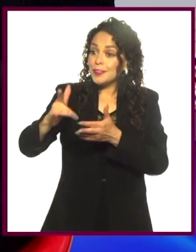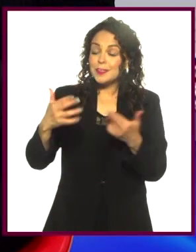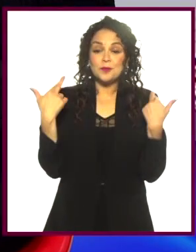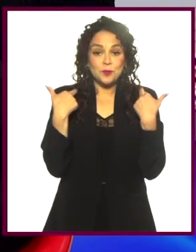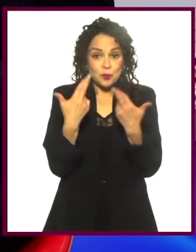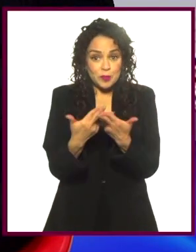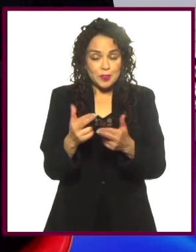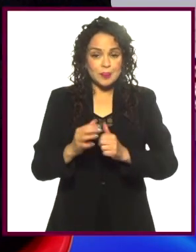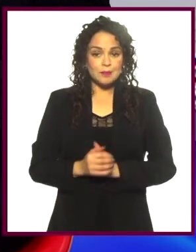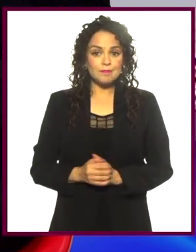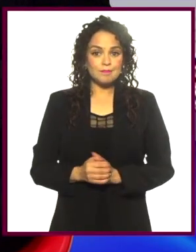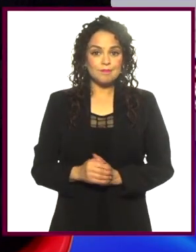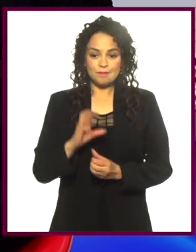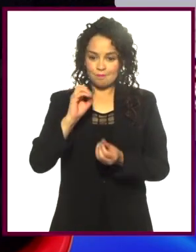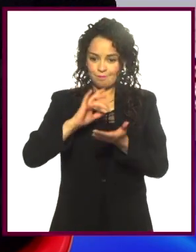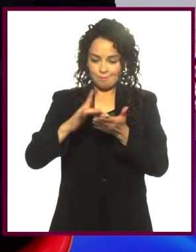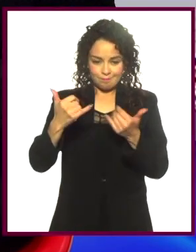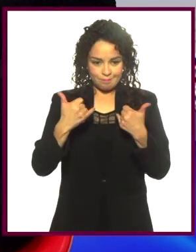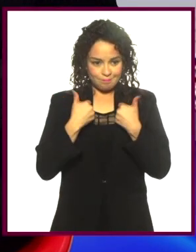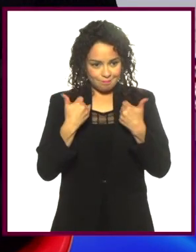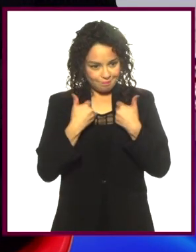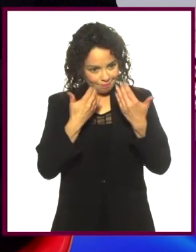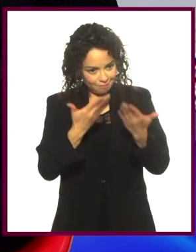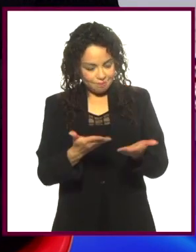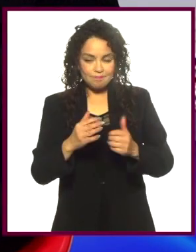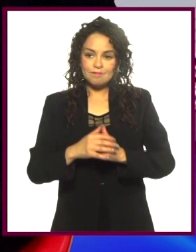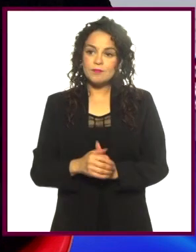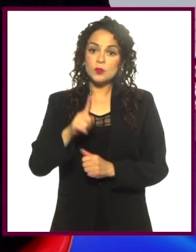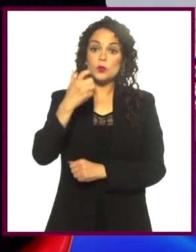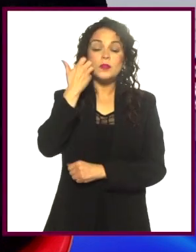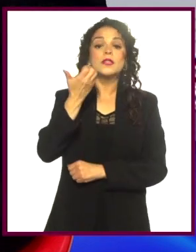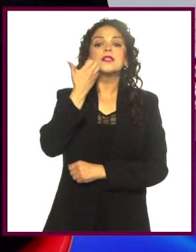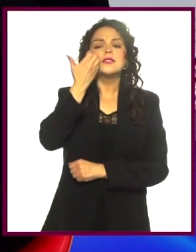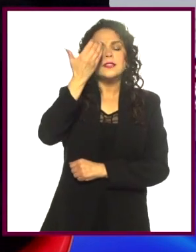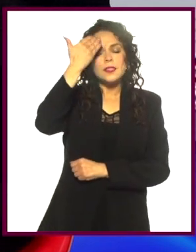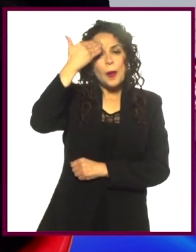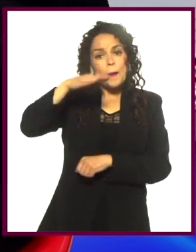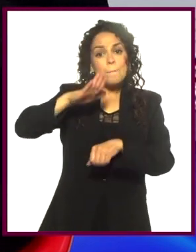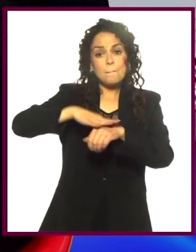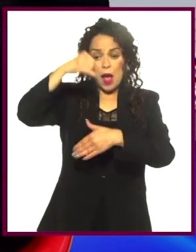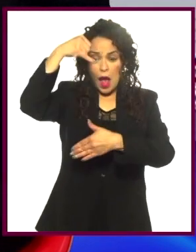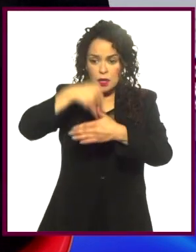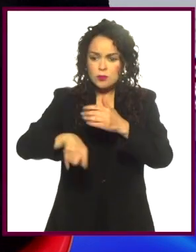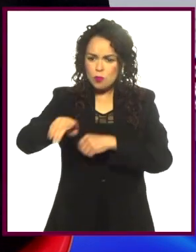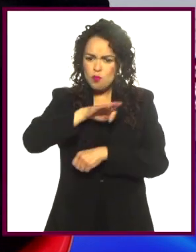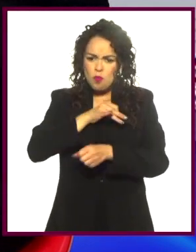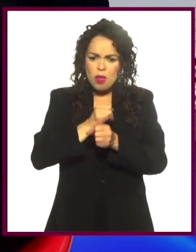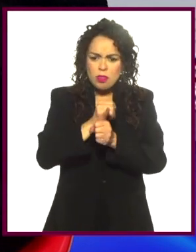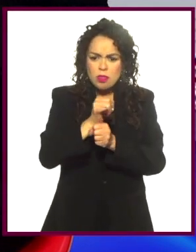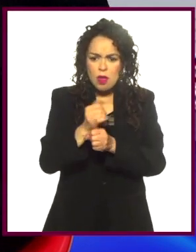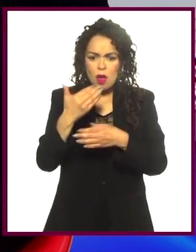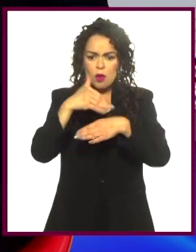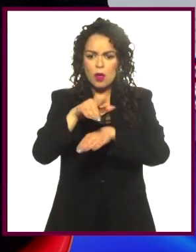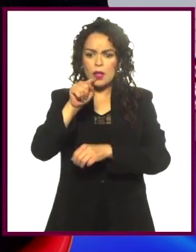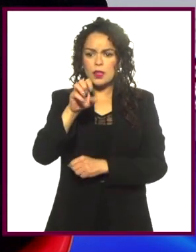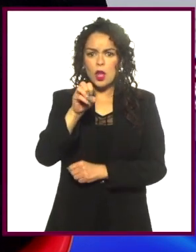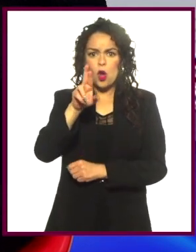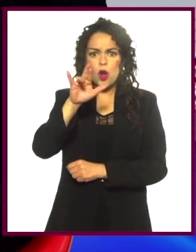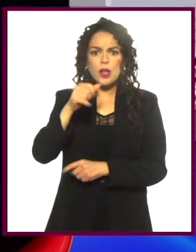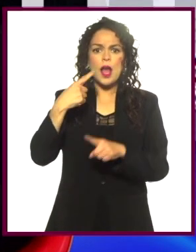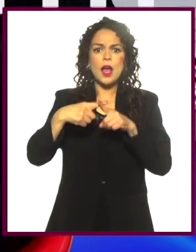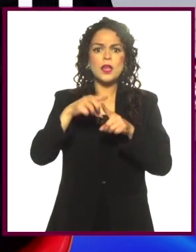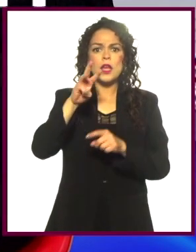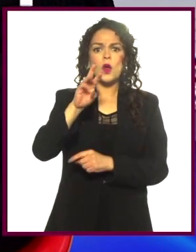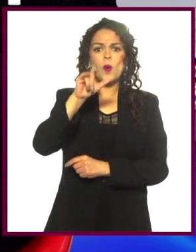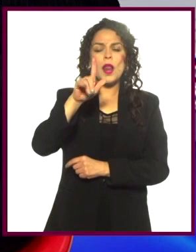profesor. Muchas gracias, jovencito. Y si quieren saber más, también podrían investigar sobre las teorías de Wilbur